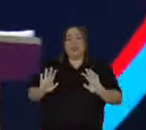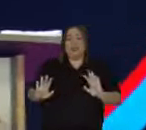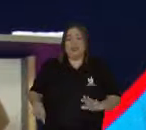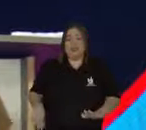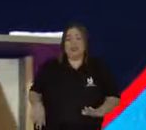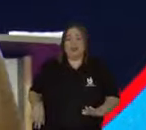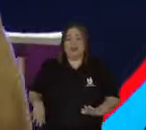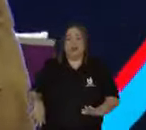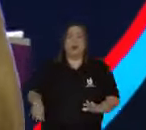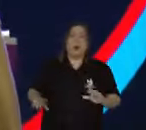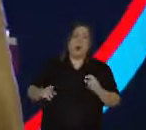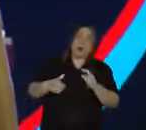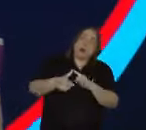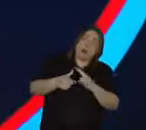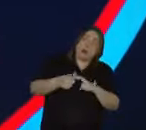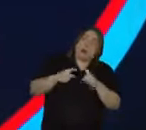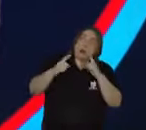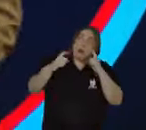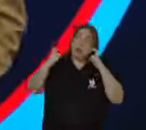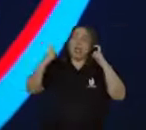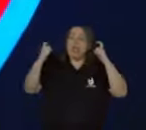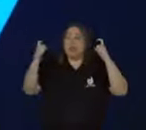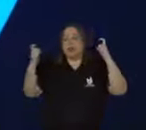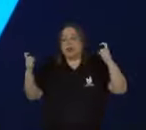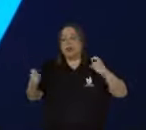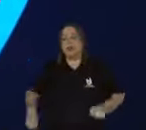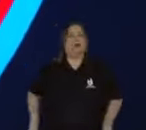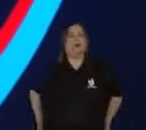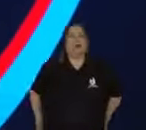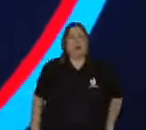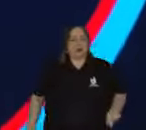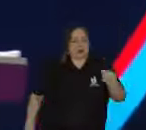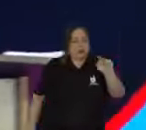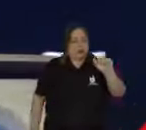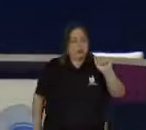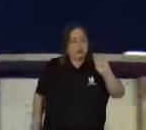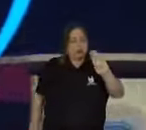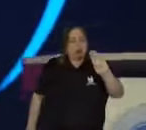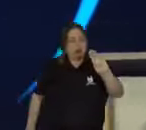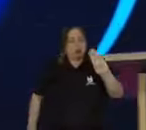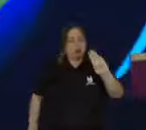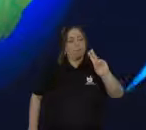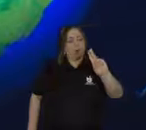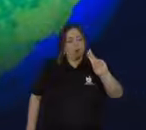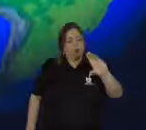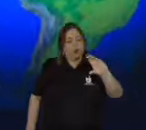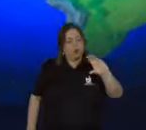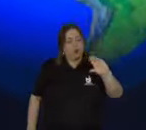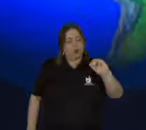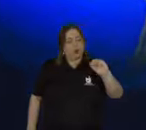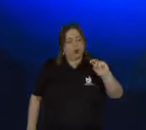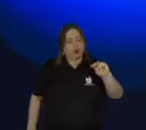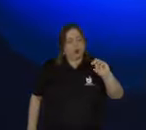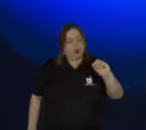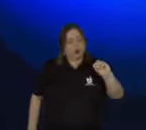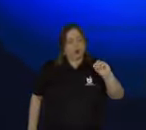del éxito, a través de inflarnos. Hubo un tal Nabucodonosor. Los amigos le llamaban Nabuco.